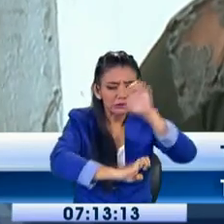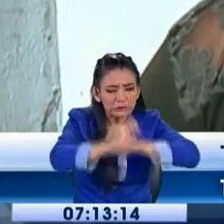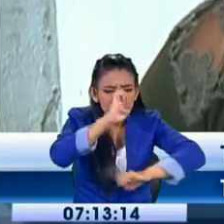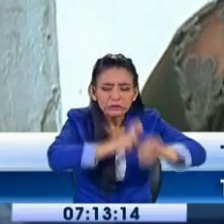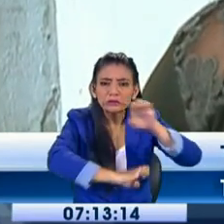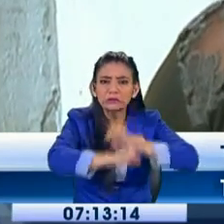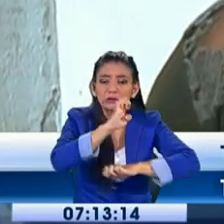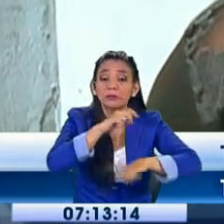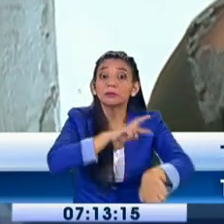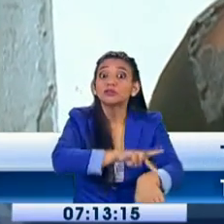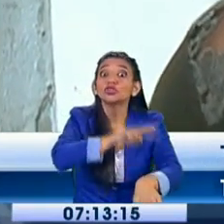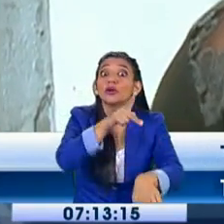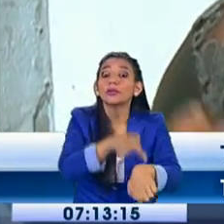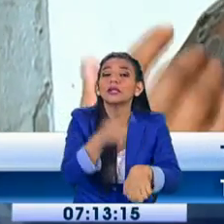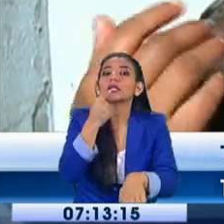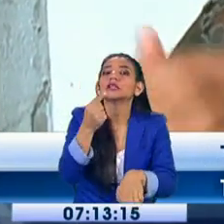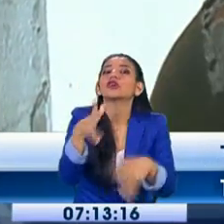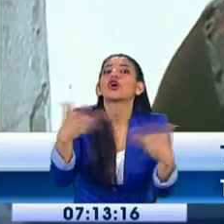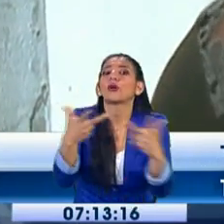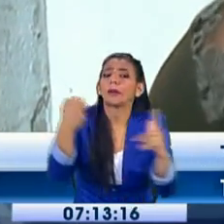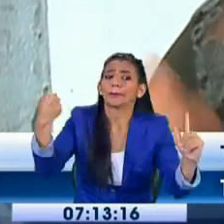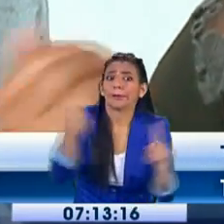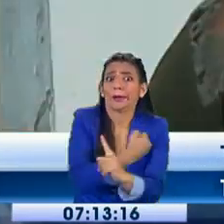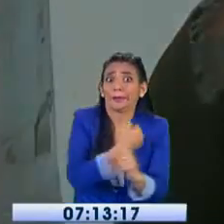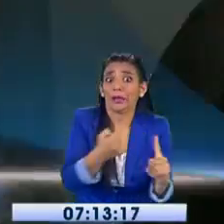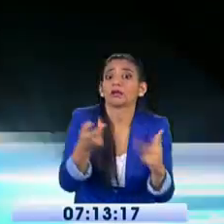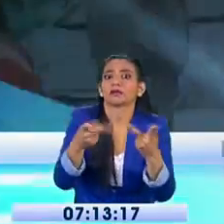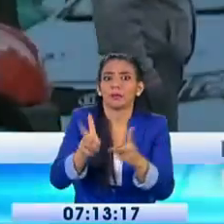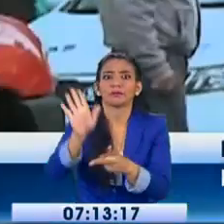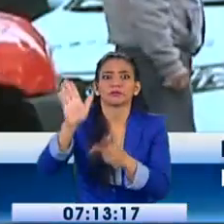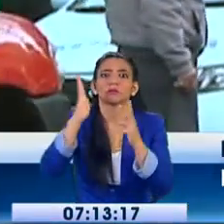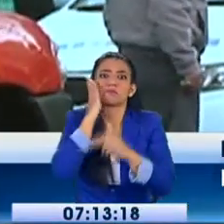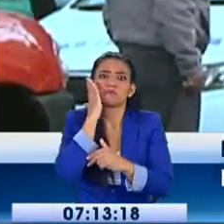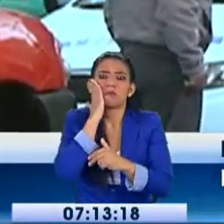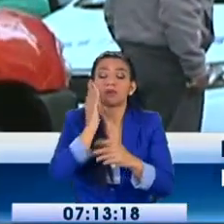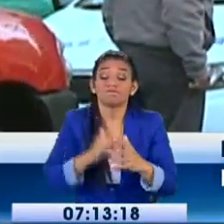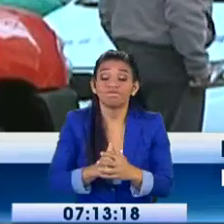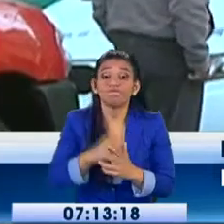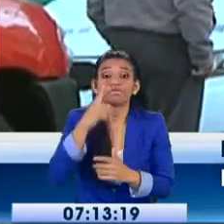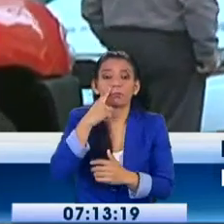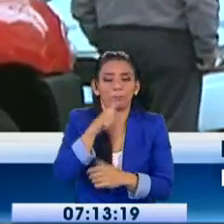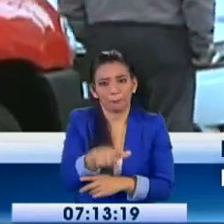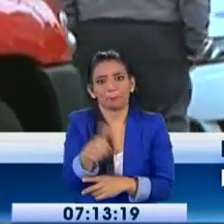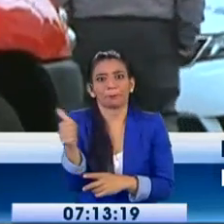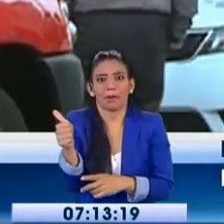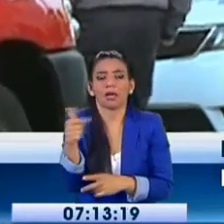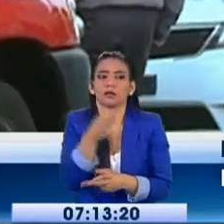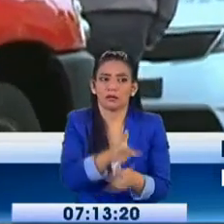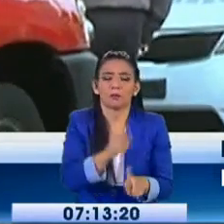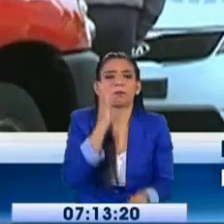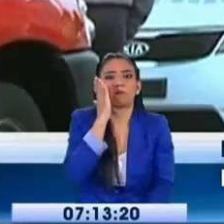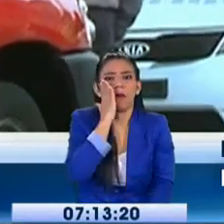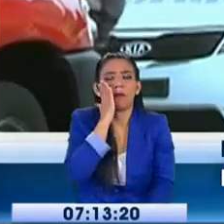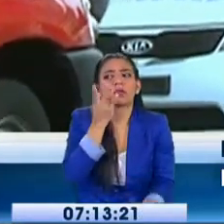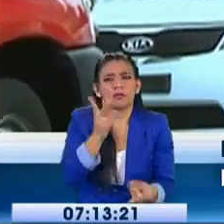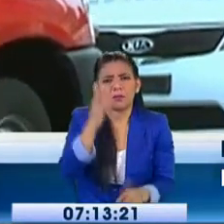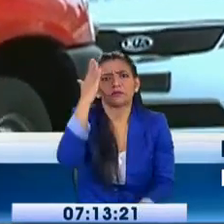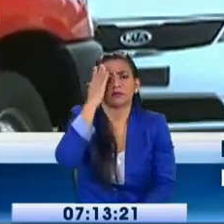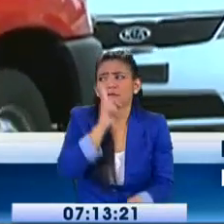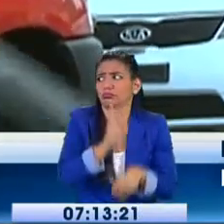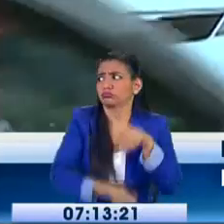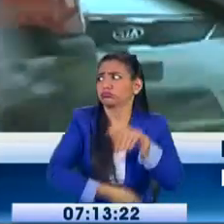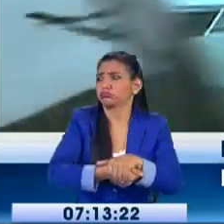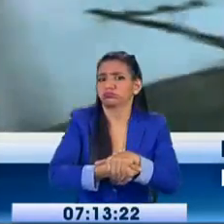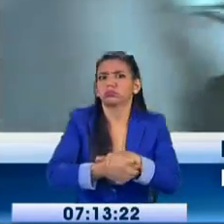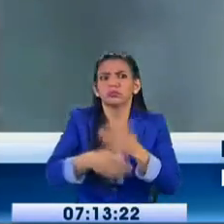sobrina dice cómo él le ha sabido maltratar tanto a ellas como a la mamá. Tanto el padrastro como primer sospechoso y la madre como presunta encubridora, tras sus